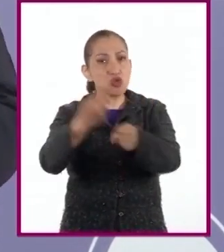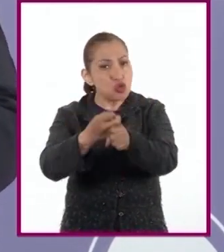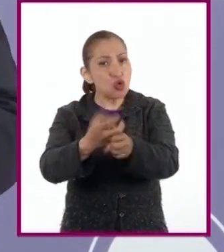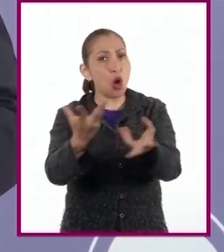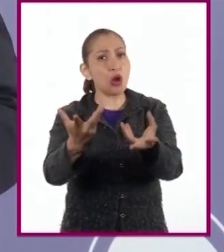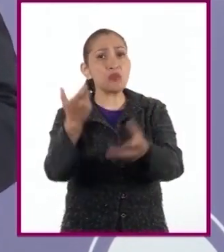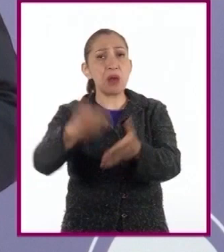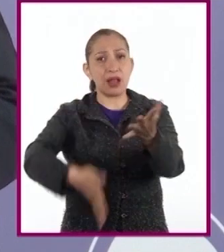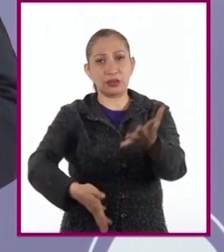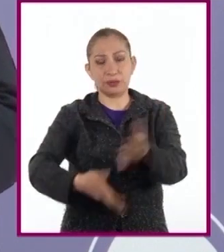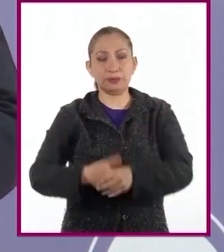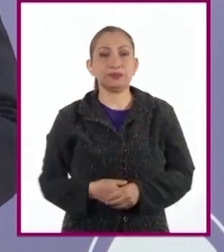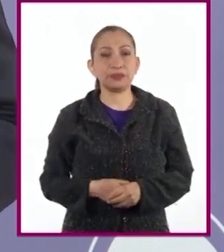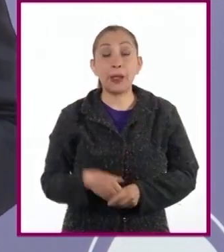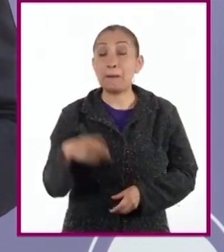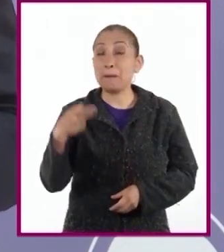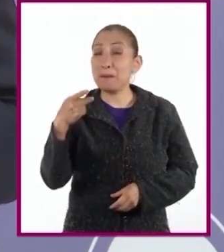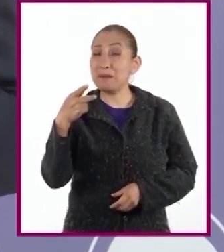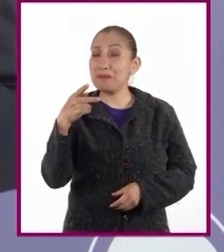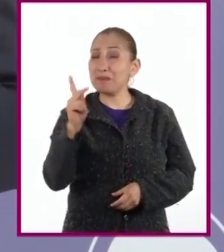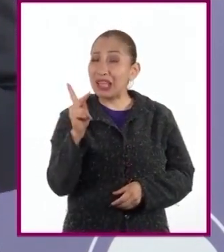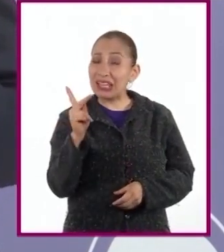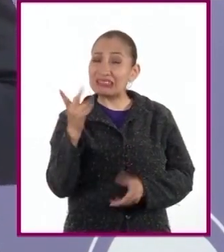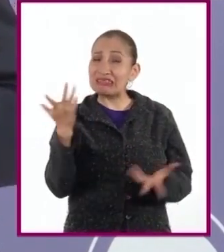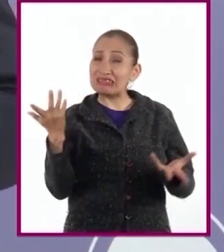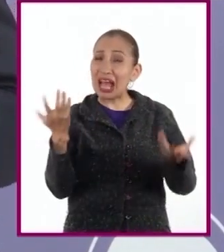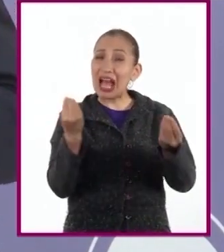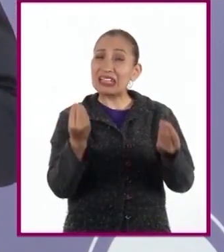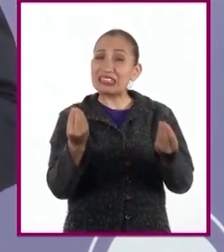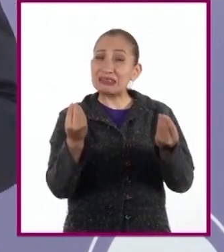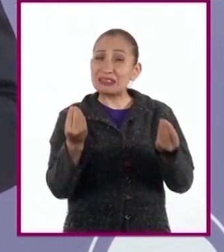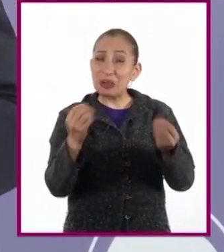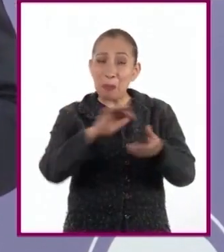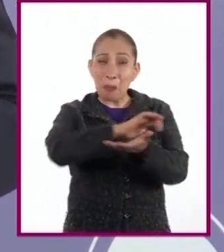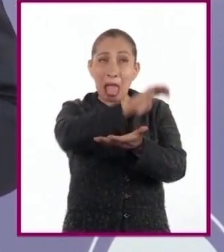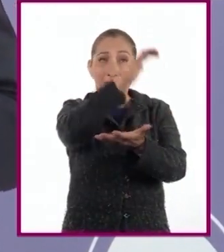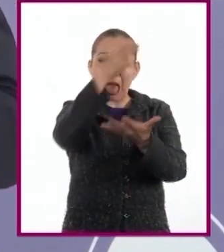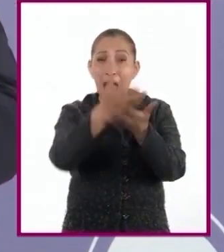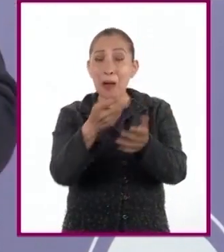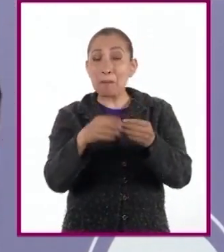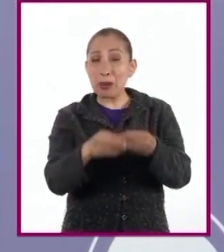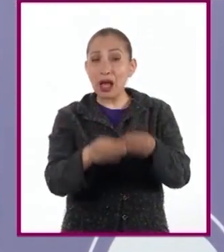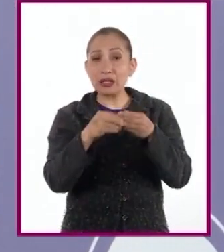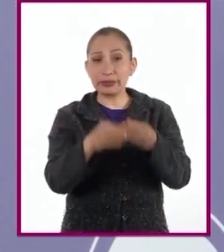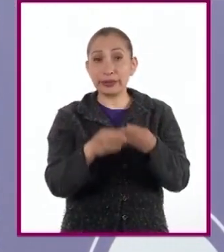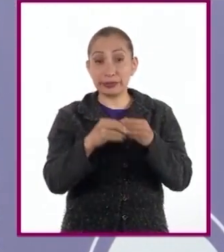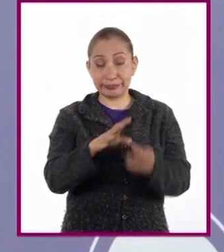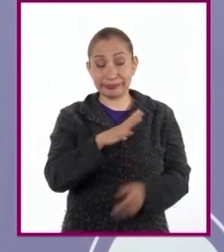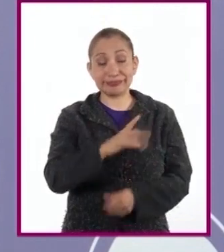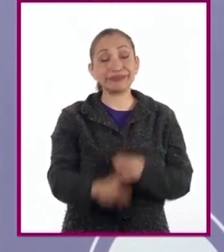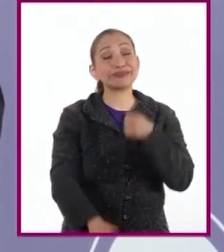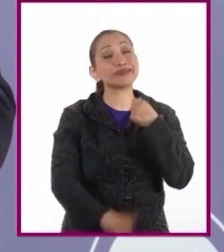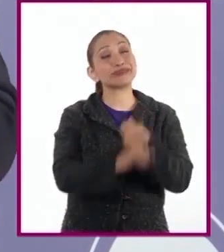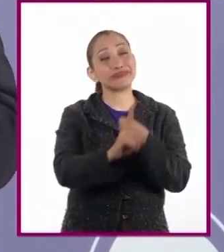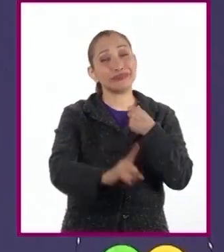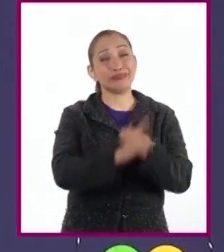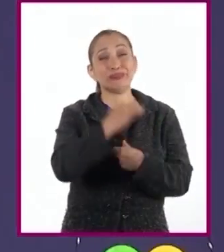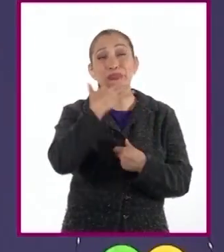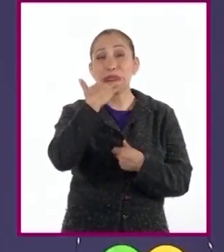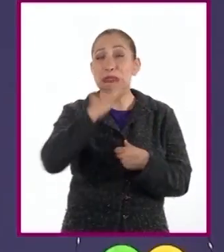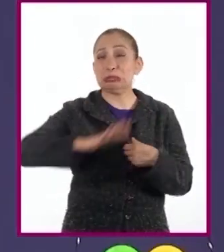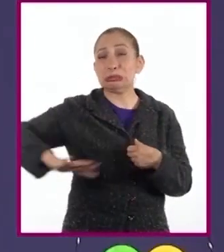y bajo costo. Sin embargo, la producción de tantos materiales plásticos ha traído serios problemas de